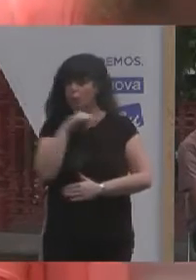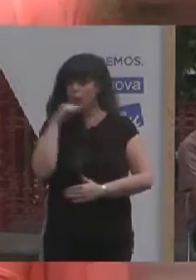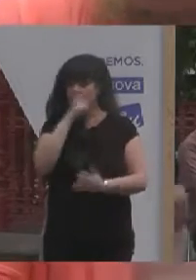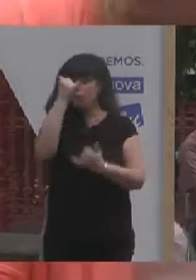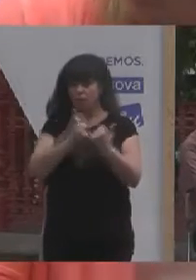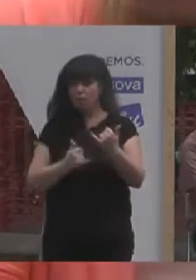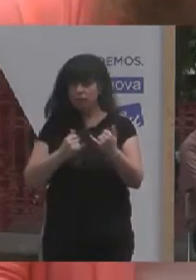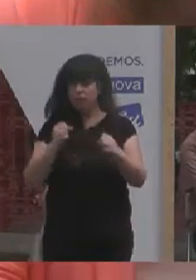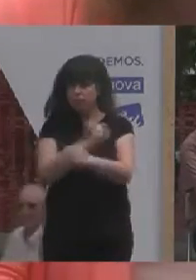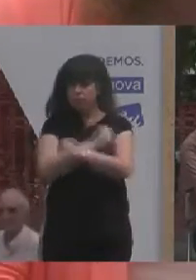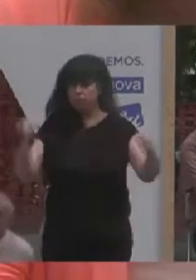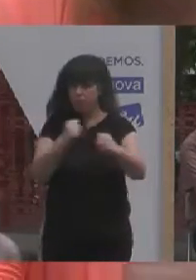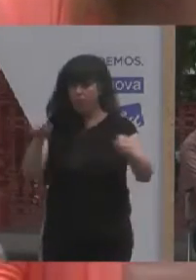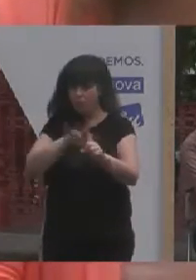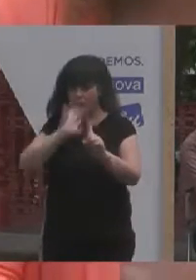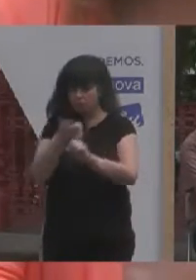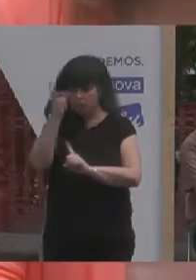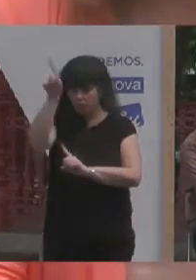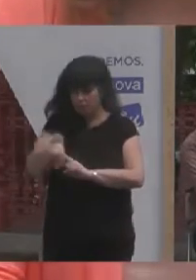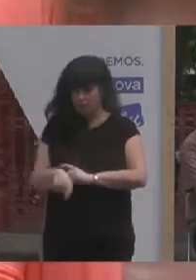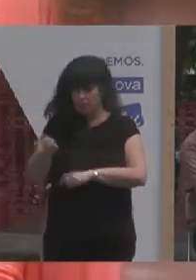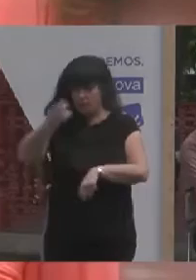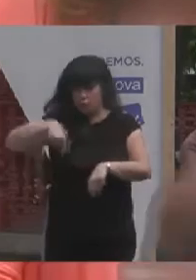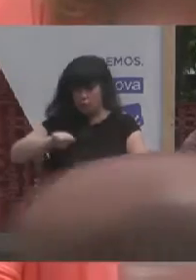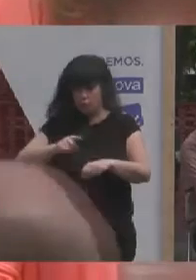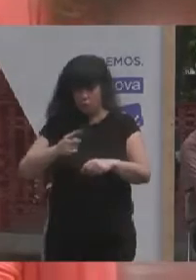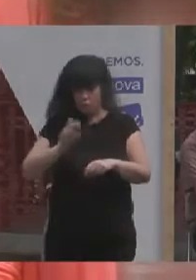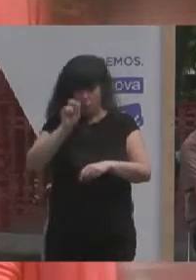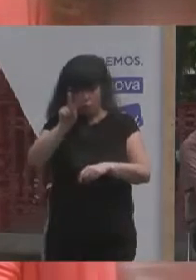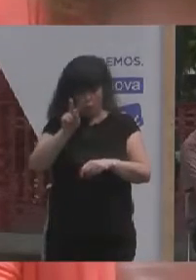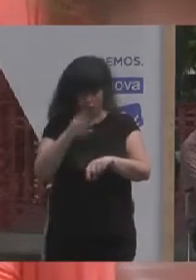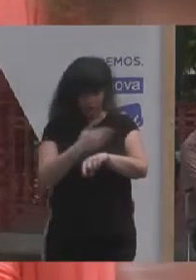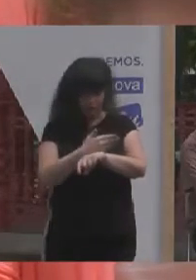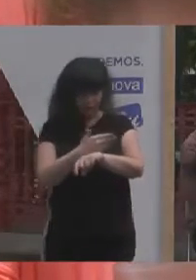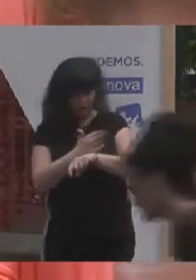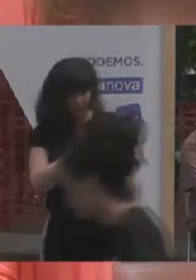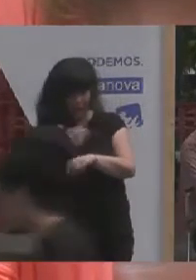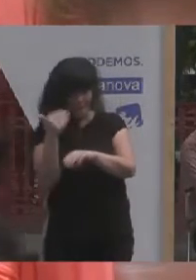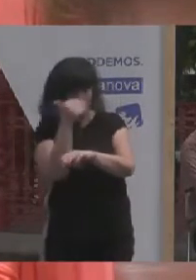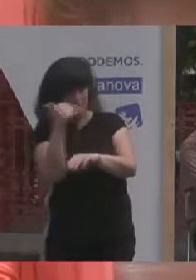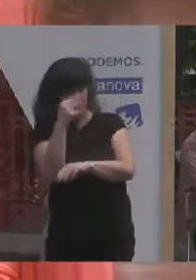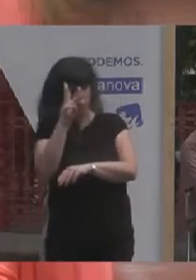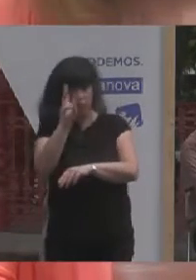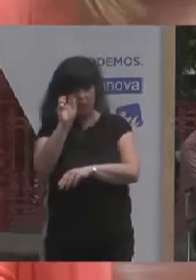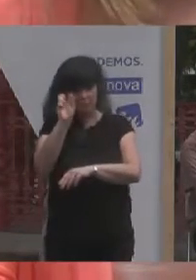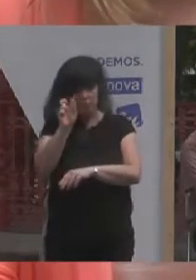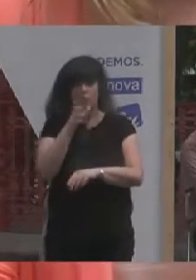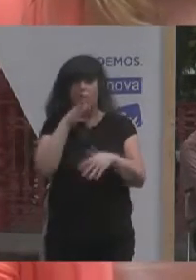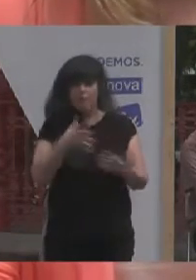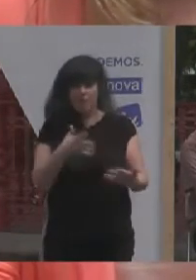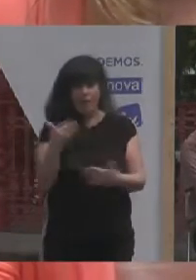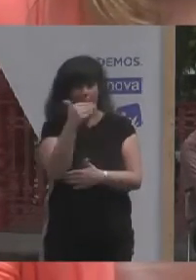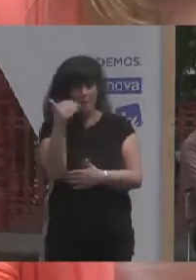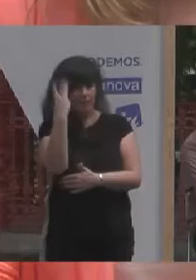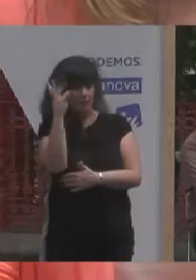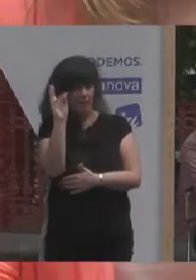bomba atómica. Estuvimos entonces a 3 minutos, pero ahora volvemos a estar a 3 minutos,